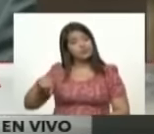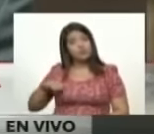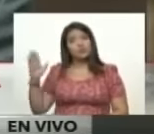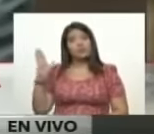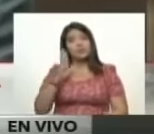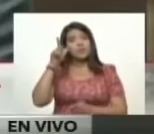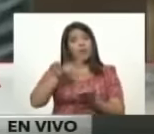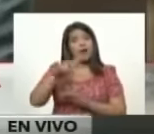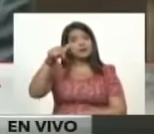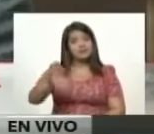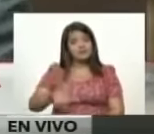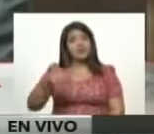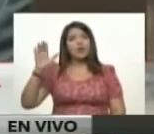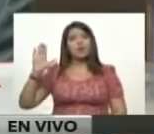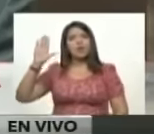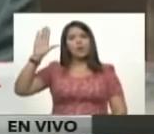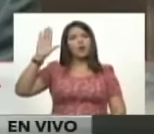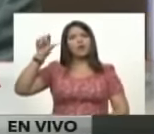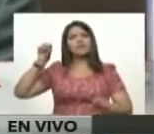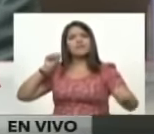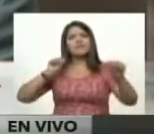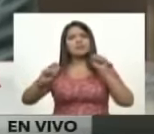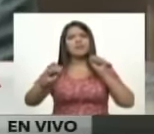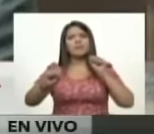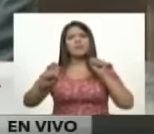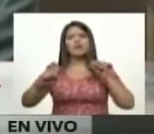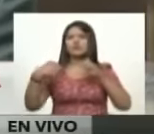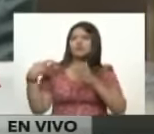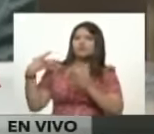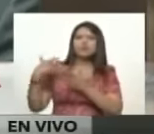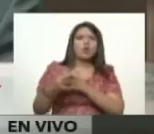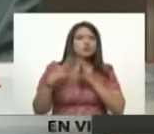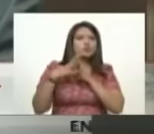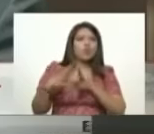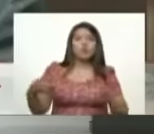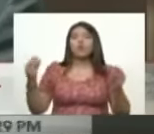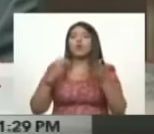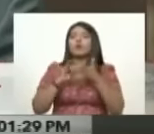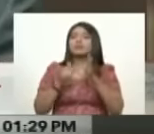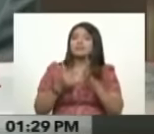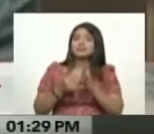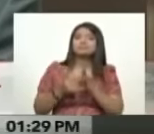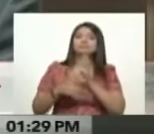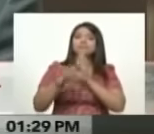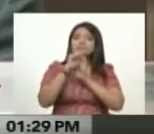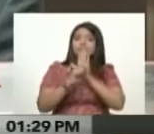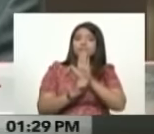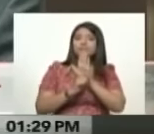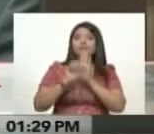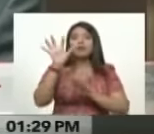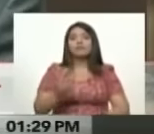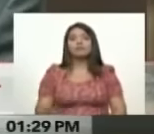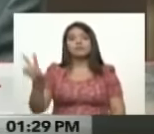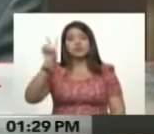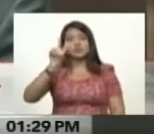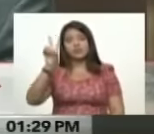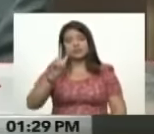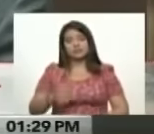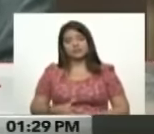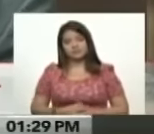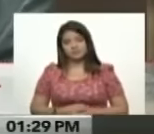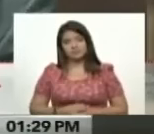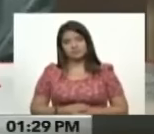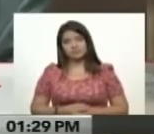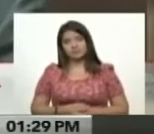aquí y lo hemos jurado. Defenderemos la conquista, lo que se representa la Constitución de la República Bolivariana de Venezuela,